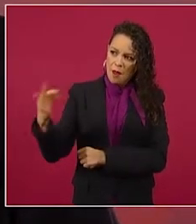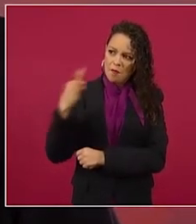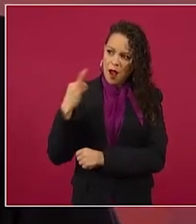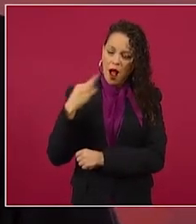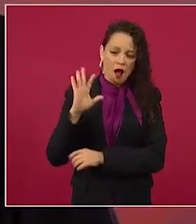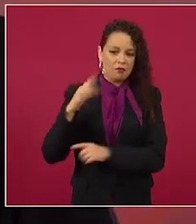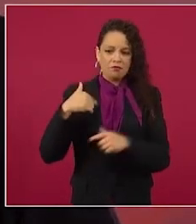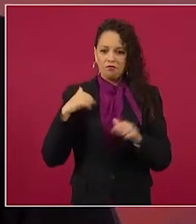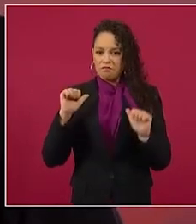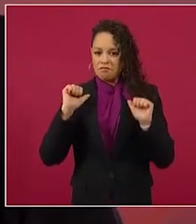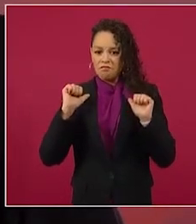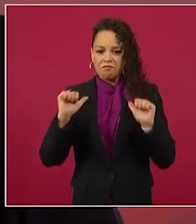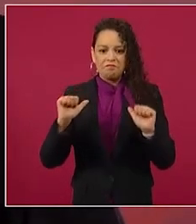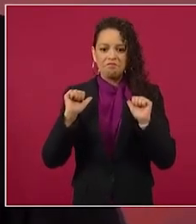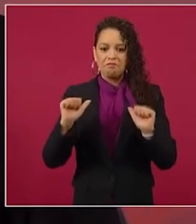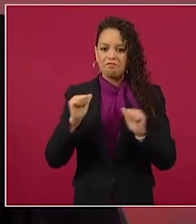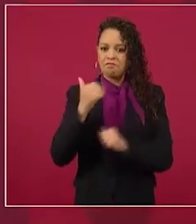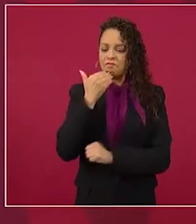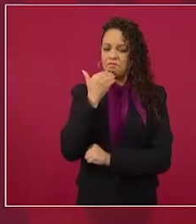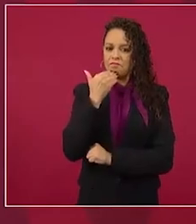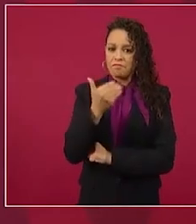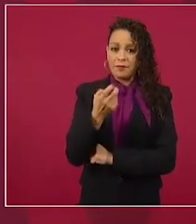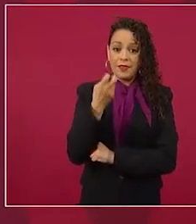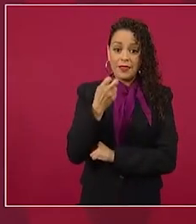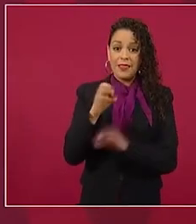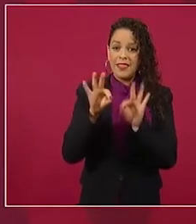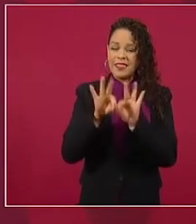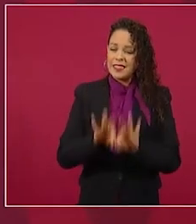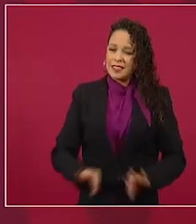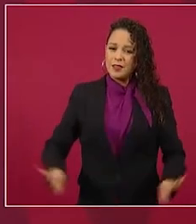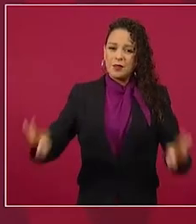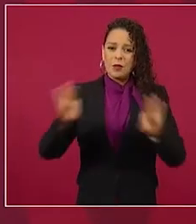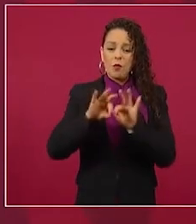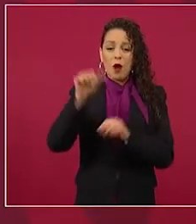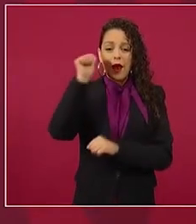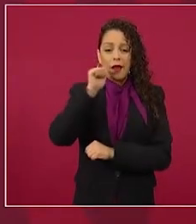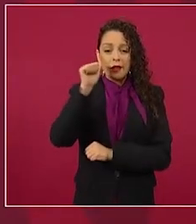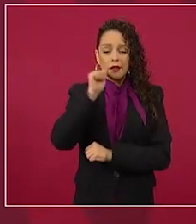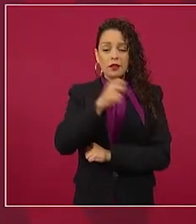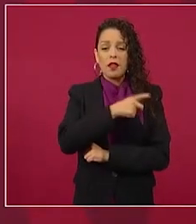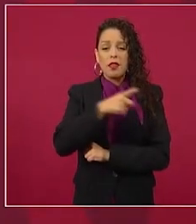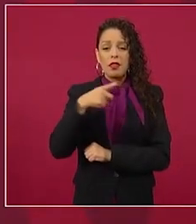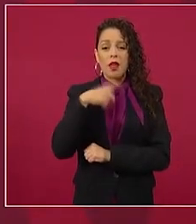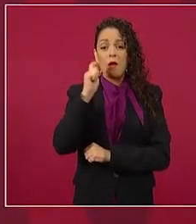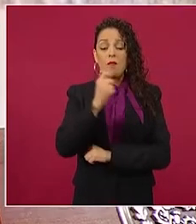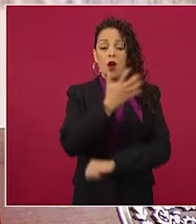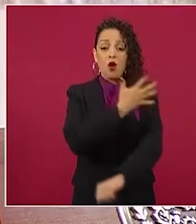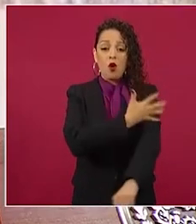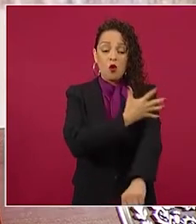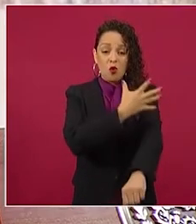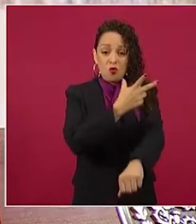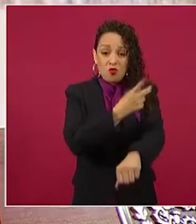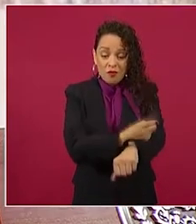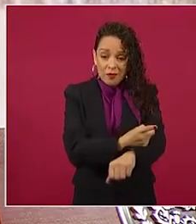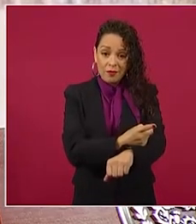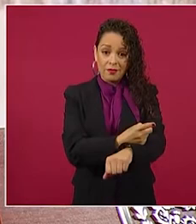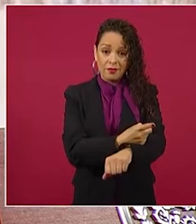Por eso es muy importante la honestidad. No se puede